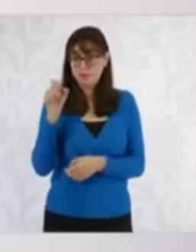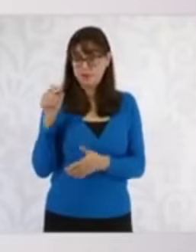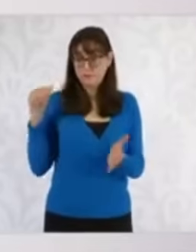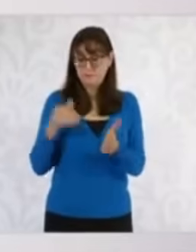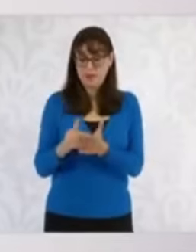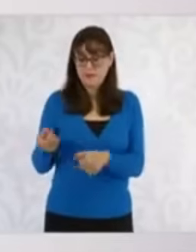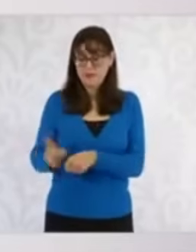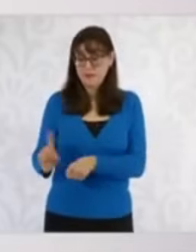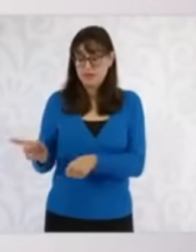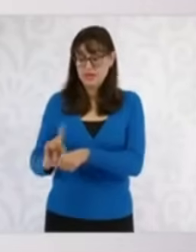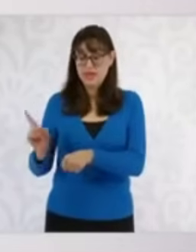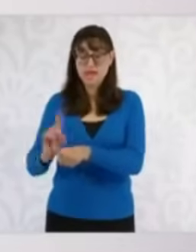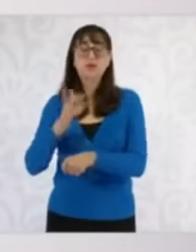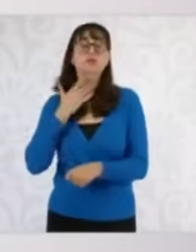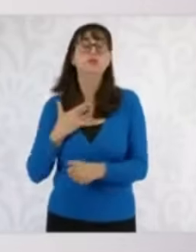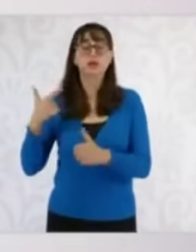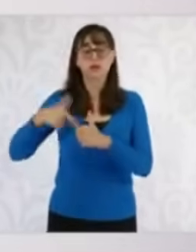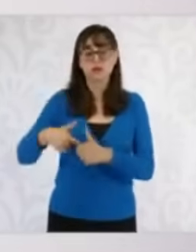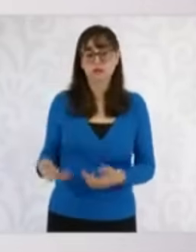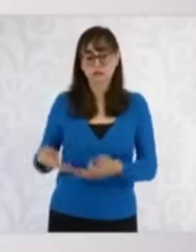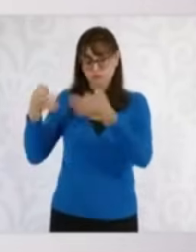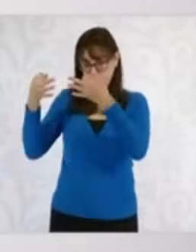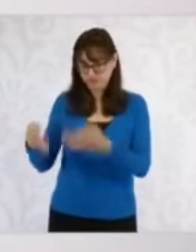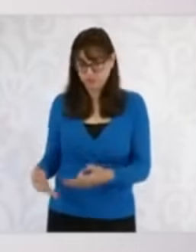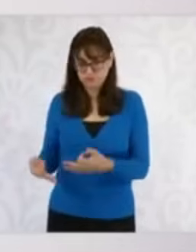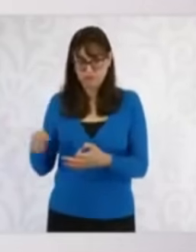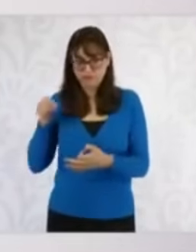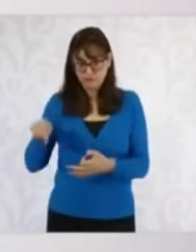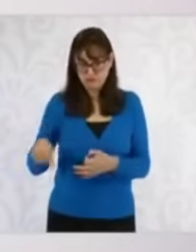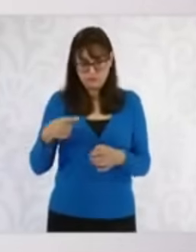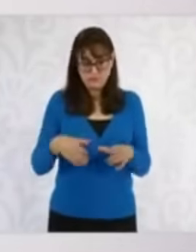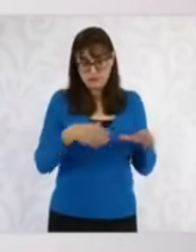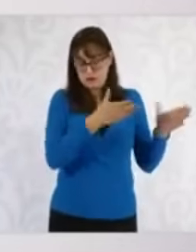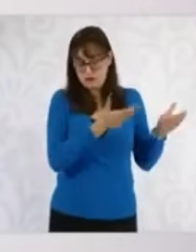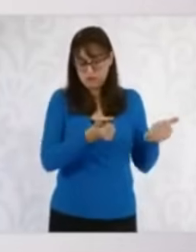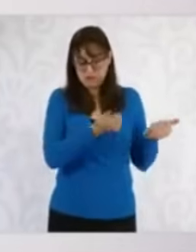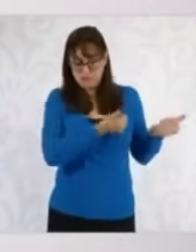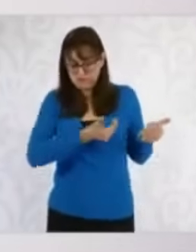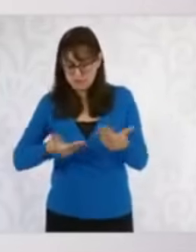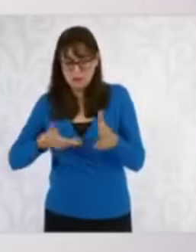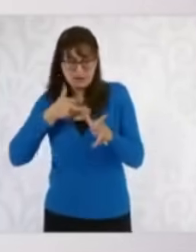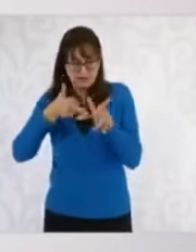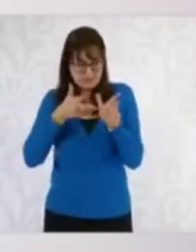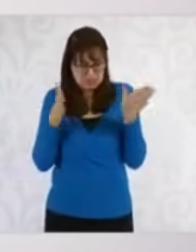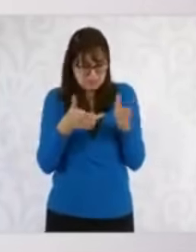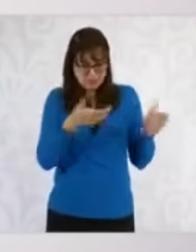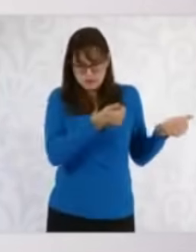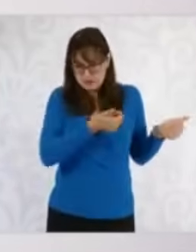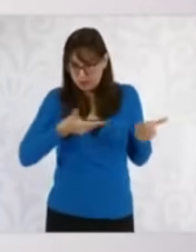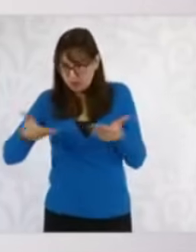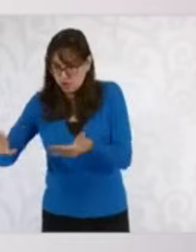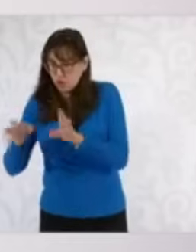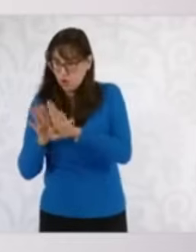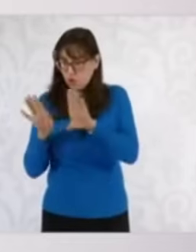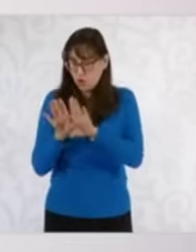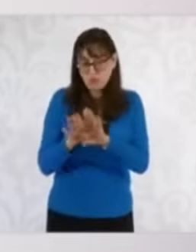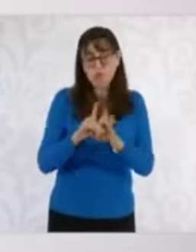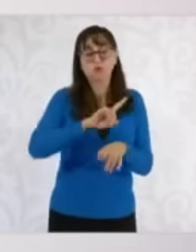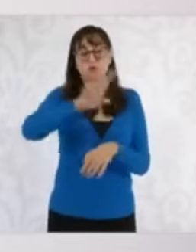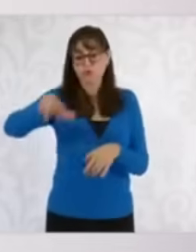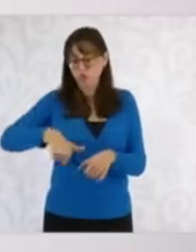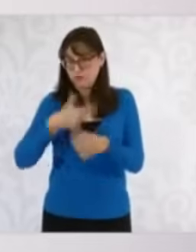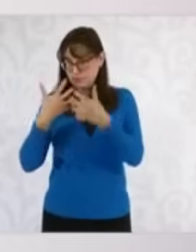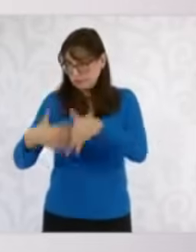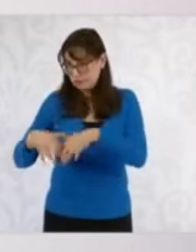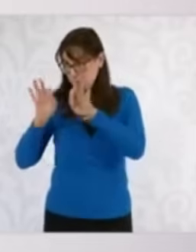la que produce la gasolina de buena calidad, y entonces hay que arrancar primero el primer tren, después parar, ver cómo que